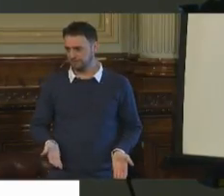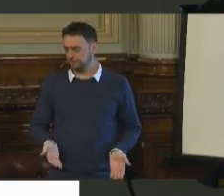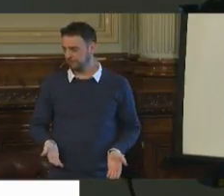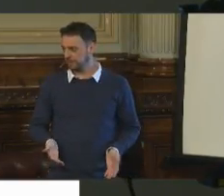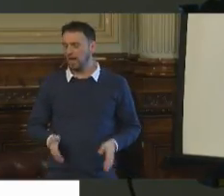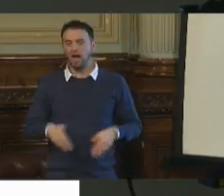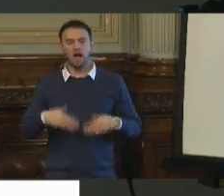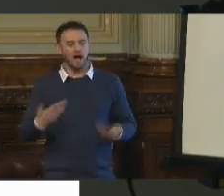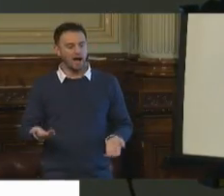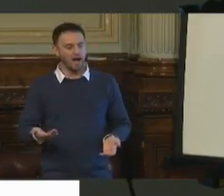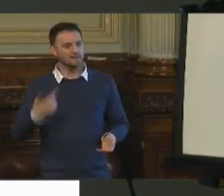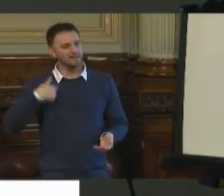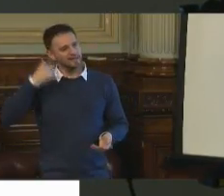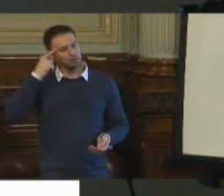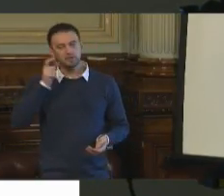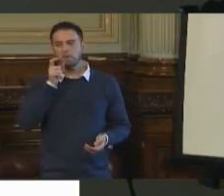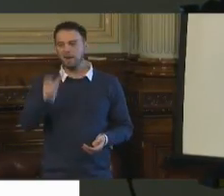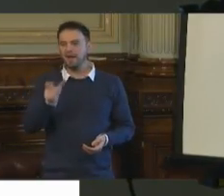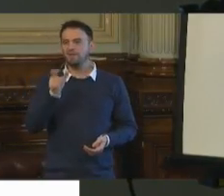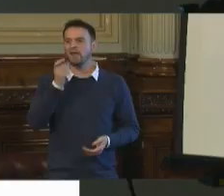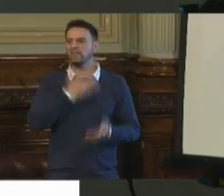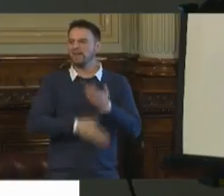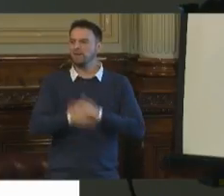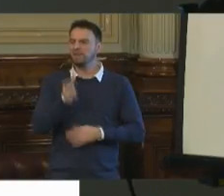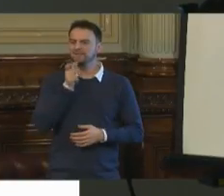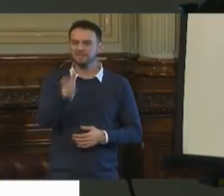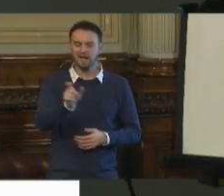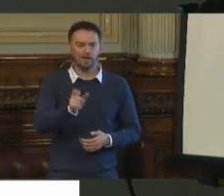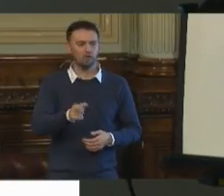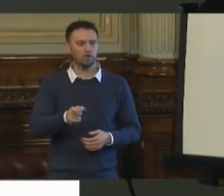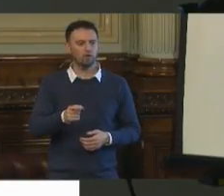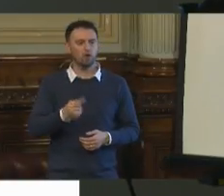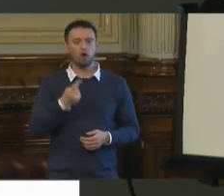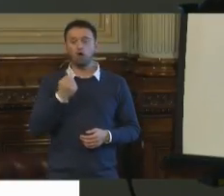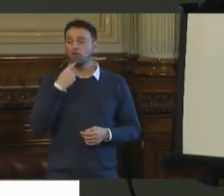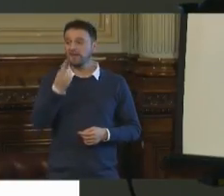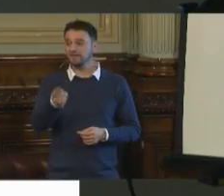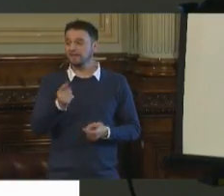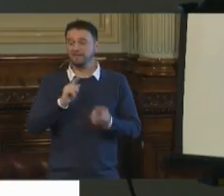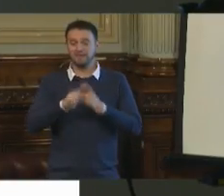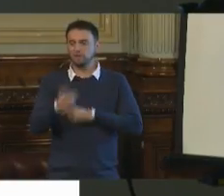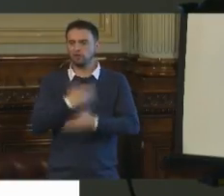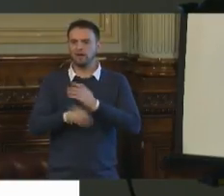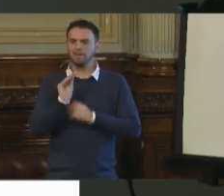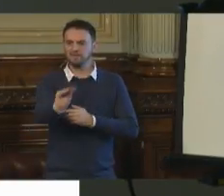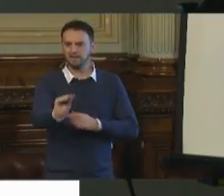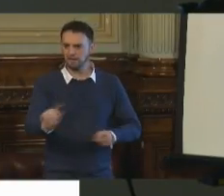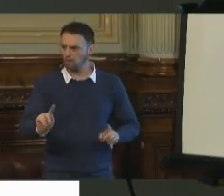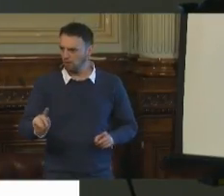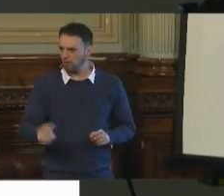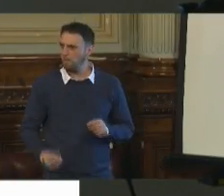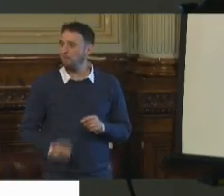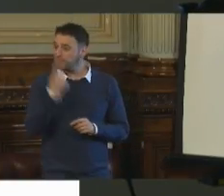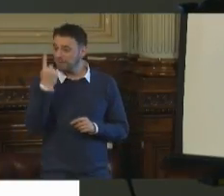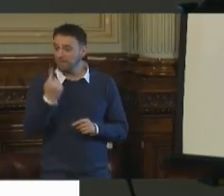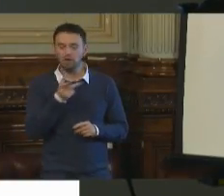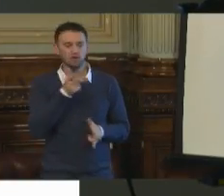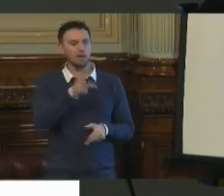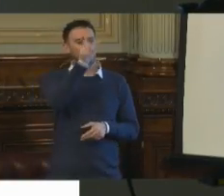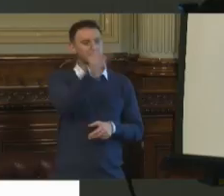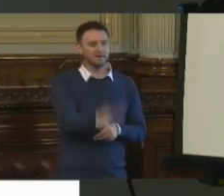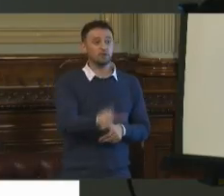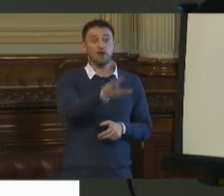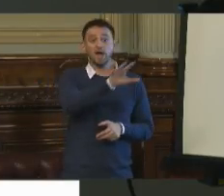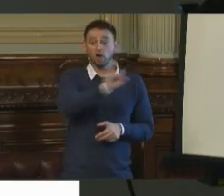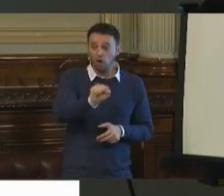dejando de segmentar al otro y de verlo a partir de una característica que ni siquiera tiene que ser la que lo defina